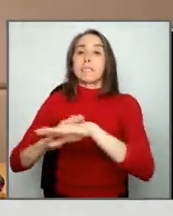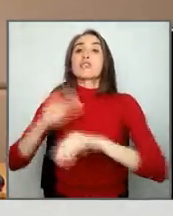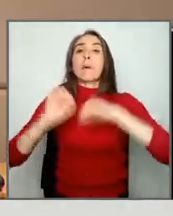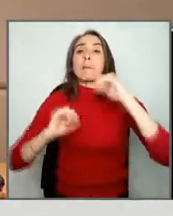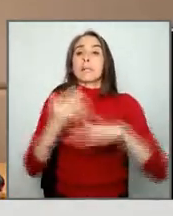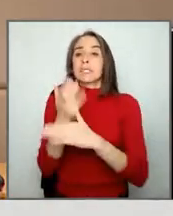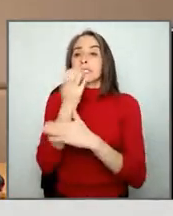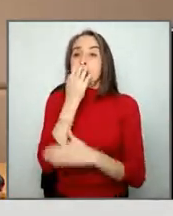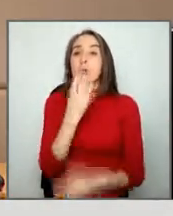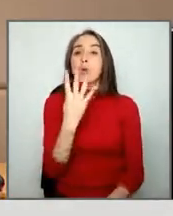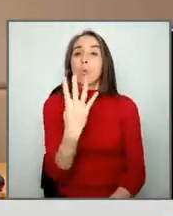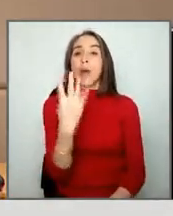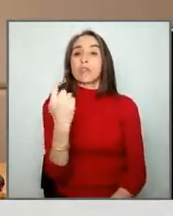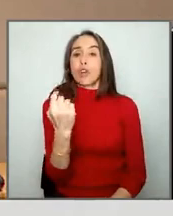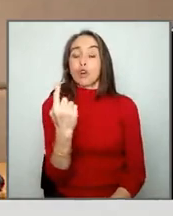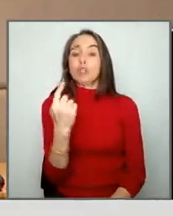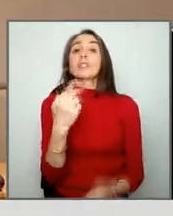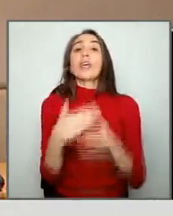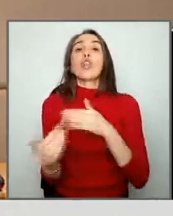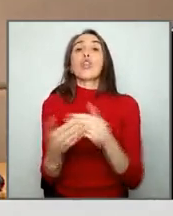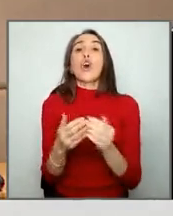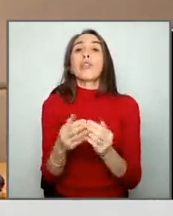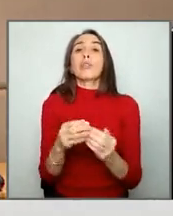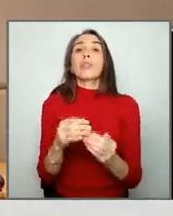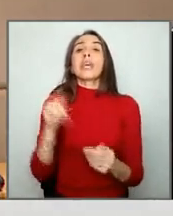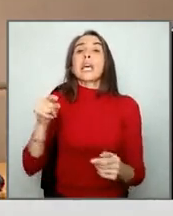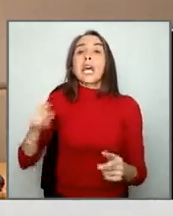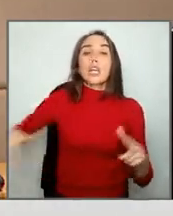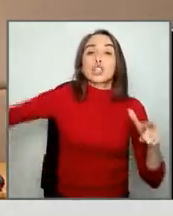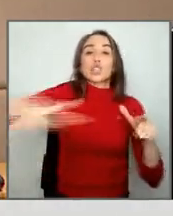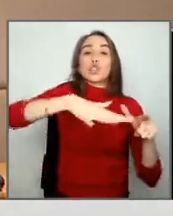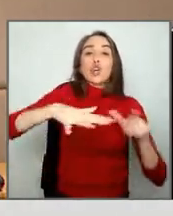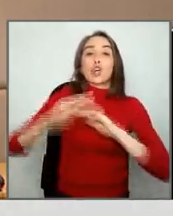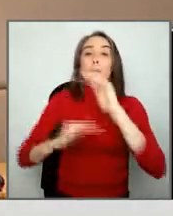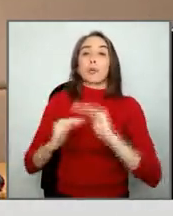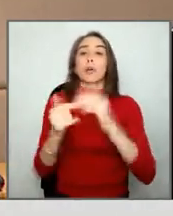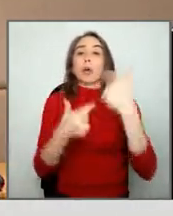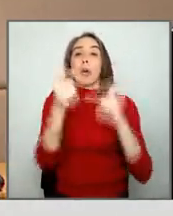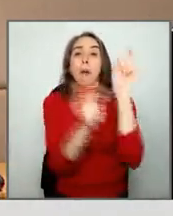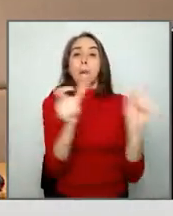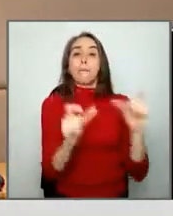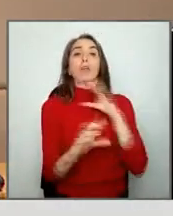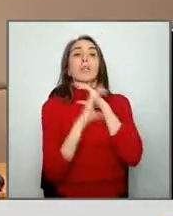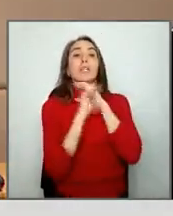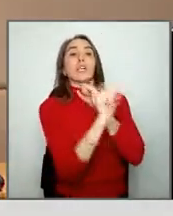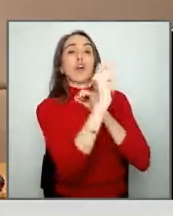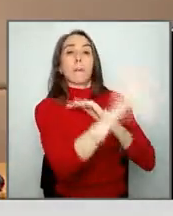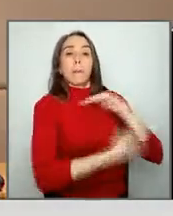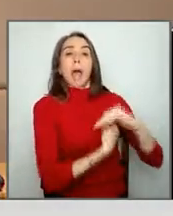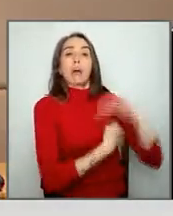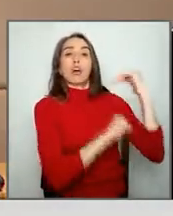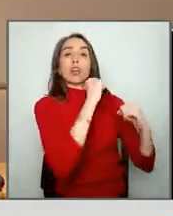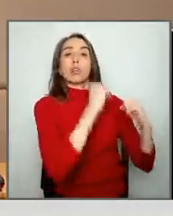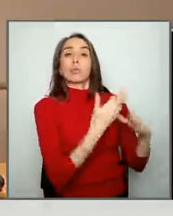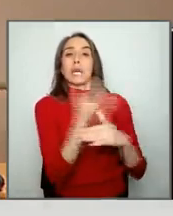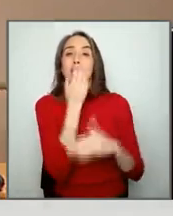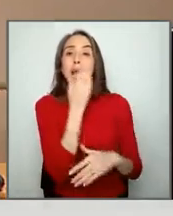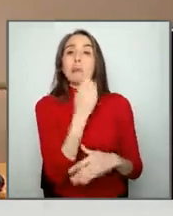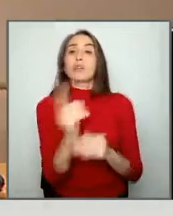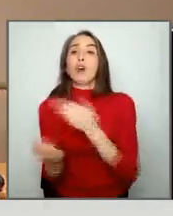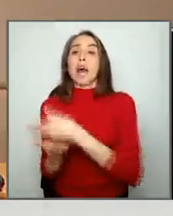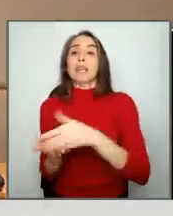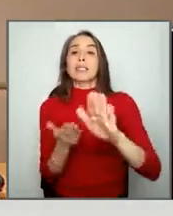áreas protegidas lo que se opuso la los políticos capturados por la industria es no a sacar las concesiones actuales